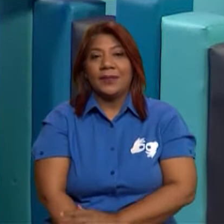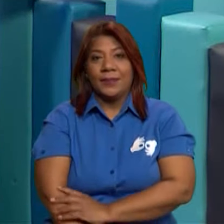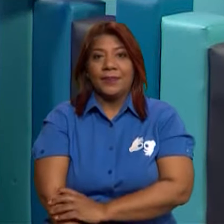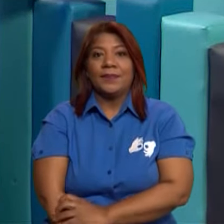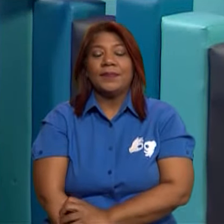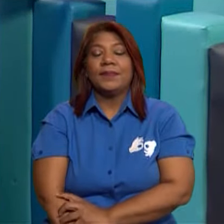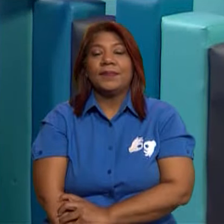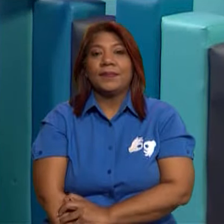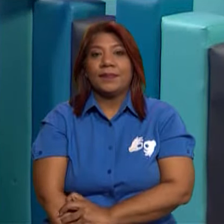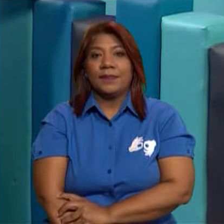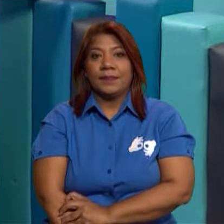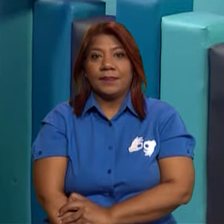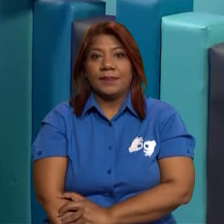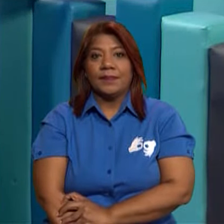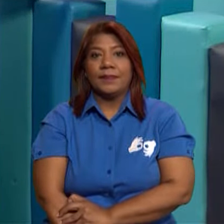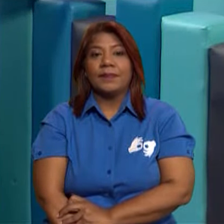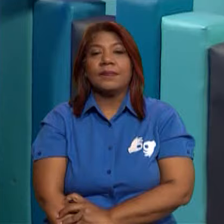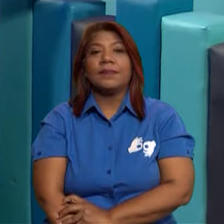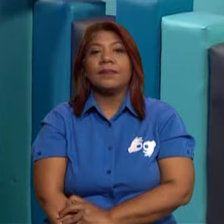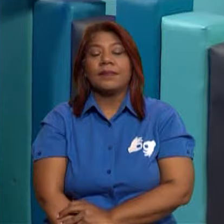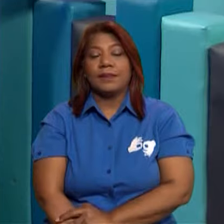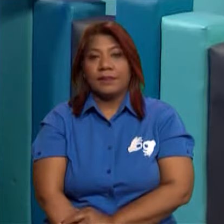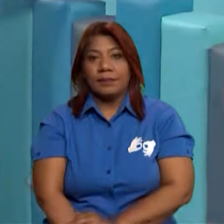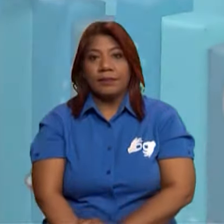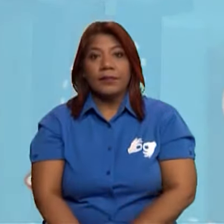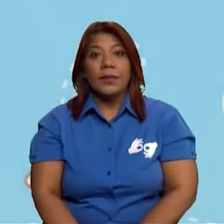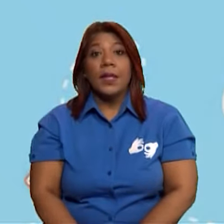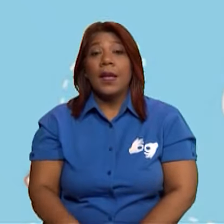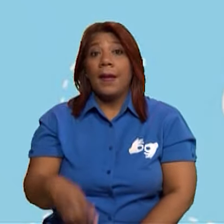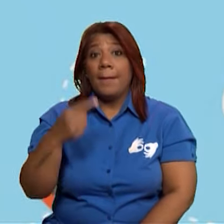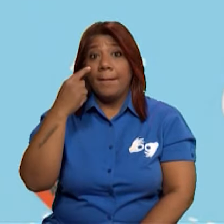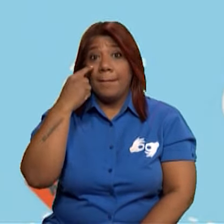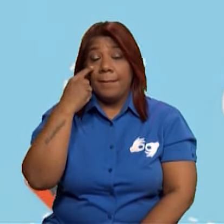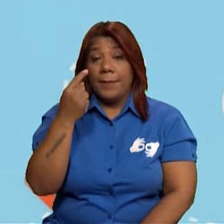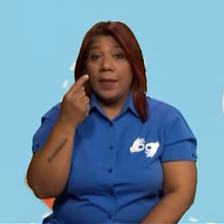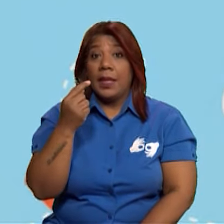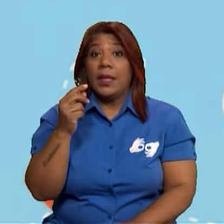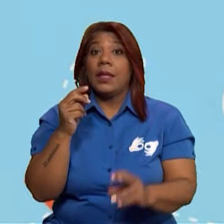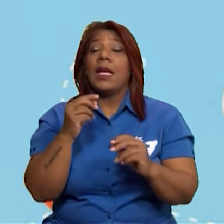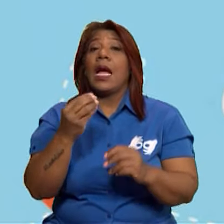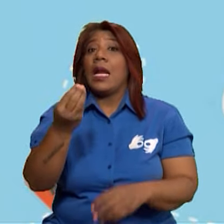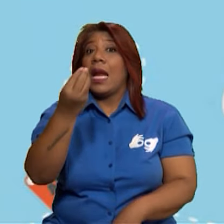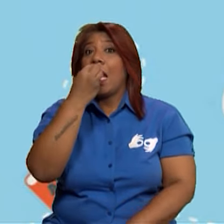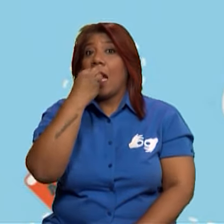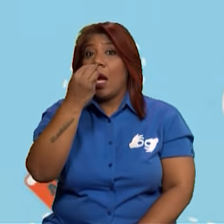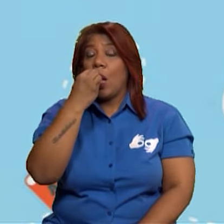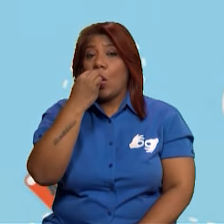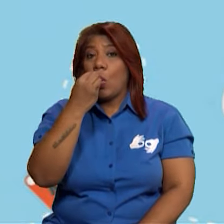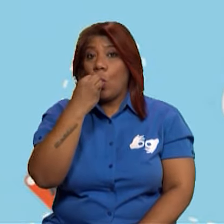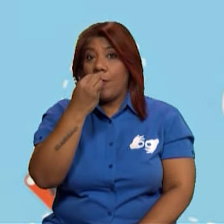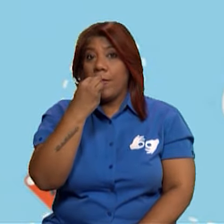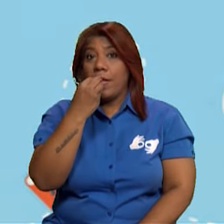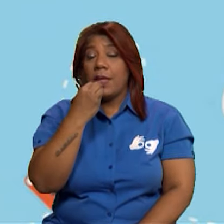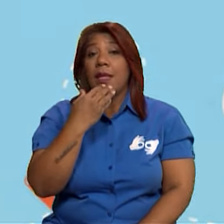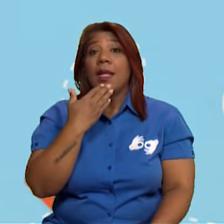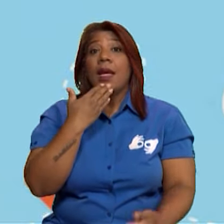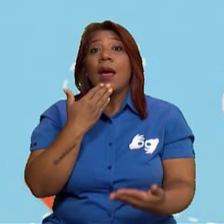Bien, los buenos hábitos alimenticios requieren de una buena alimentación equilibrada.